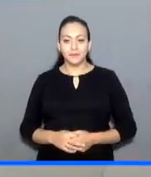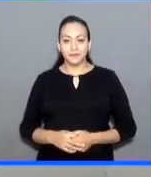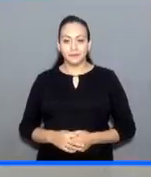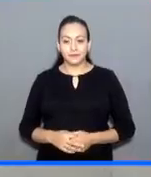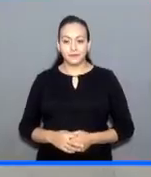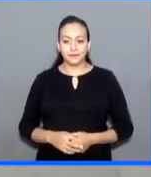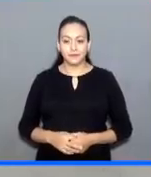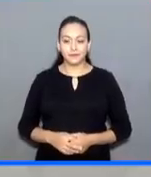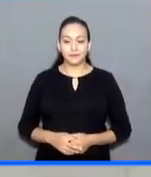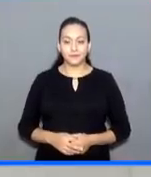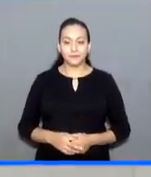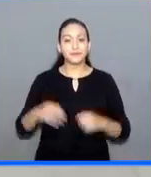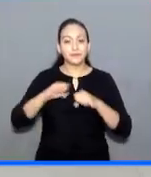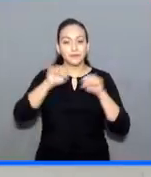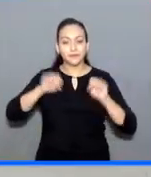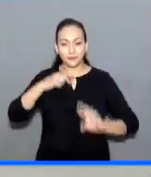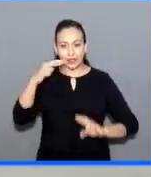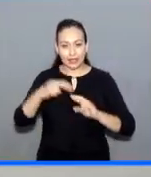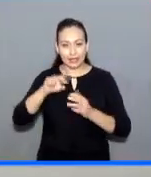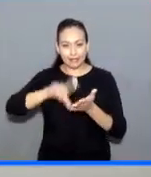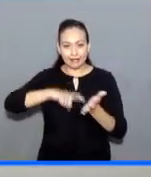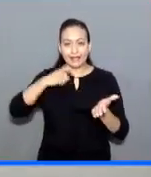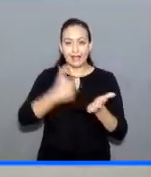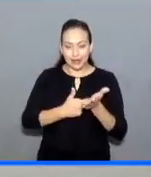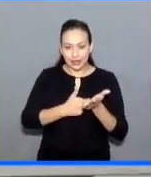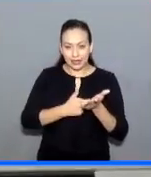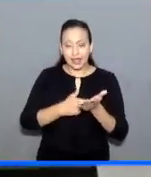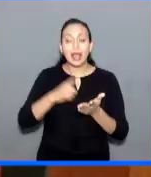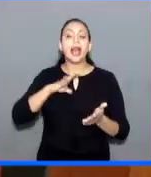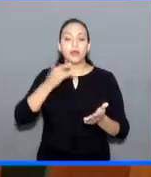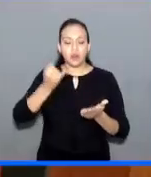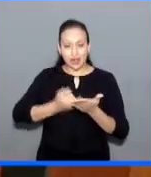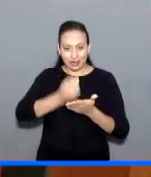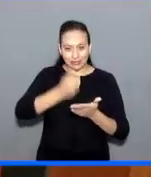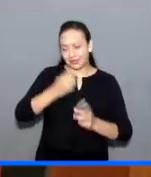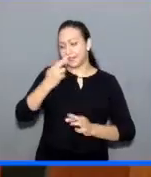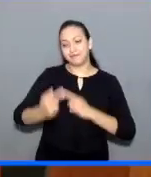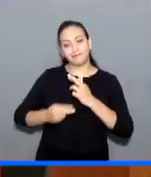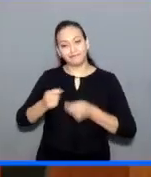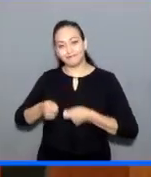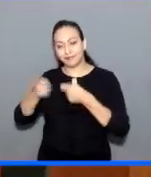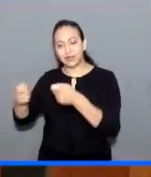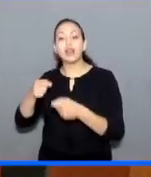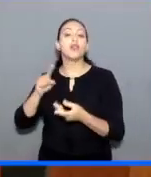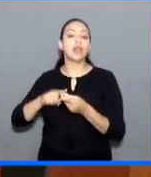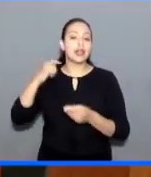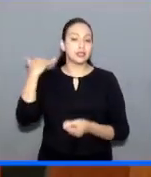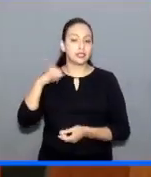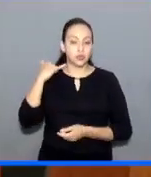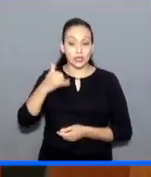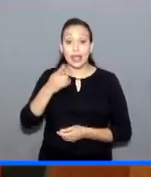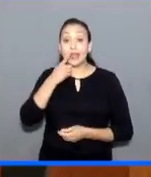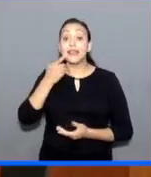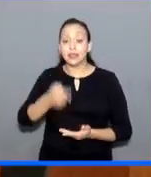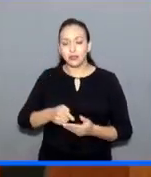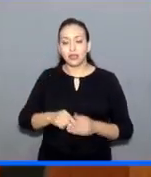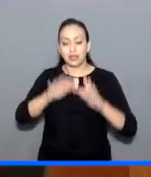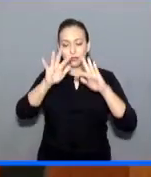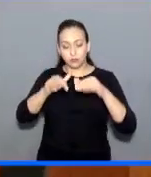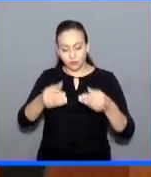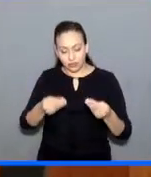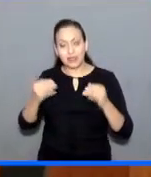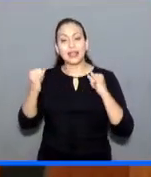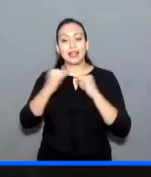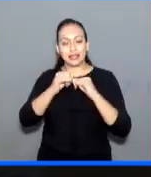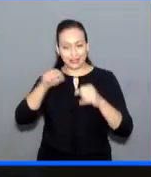La Sala Regional Jalapa revocó la sentencia del Tribunal Electoral de Yucatán, con la que confirmó el acuerdo del Instituto Electoral Local,